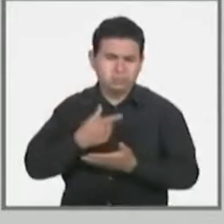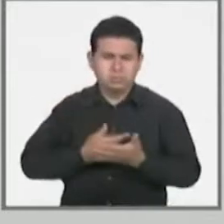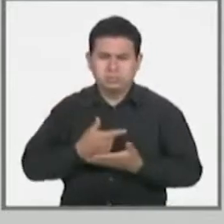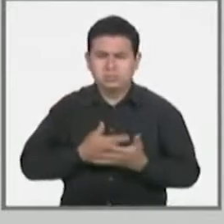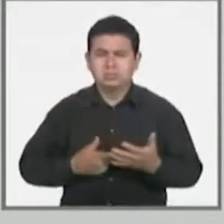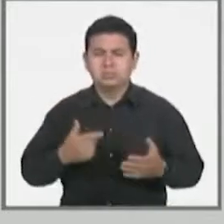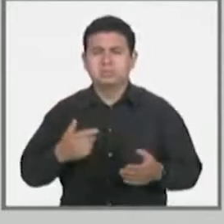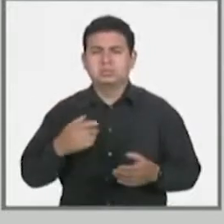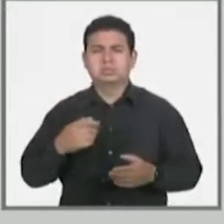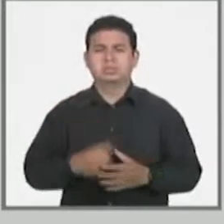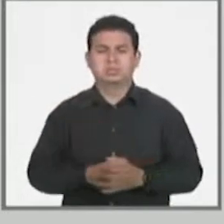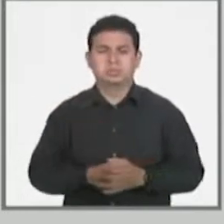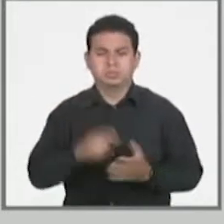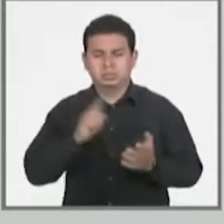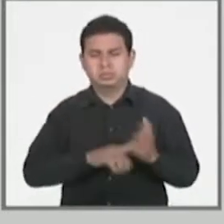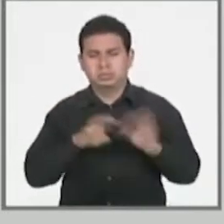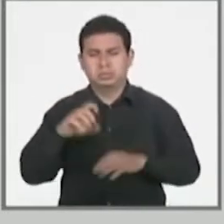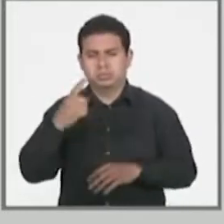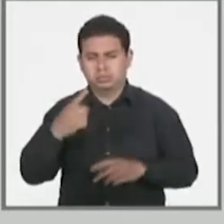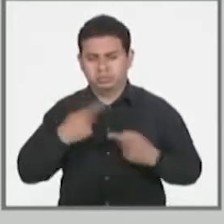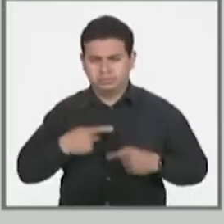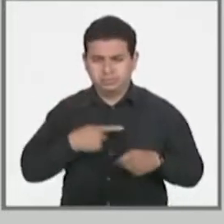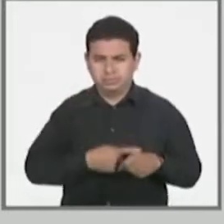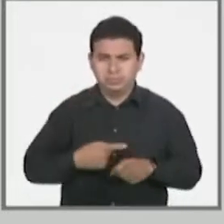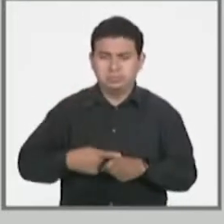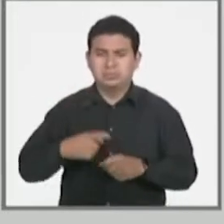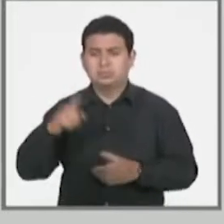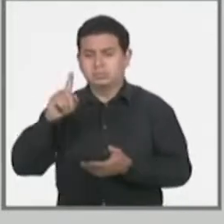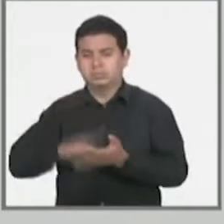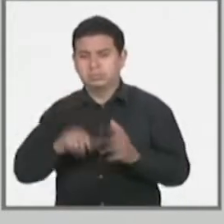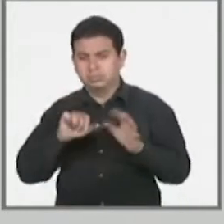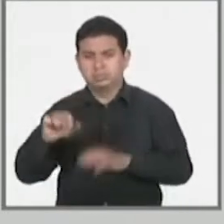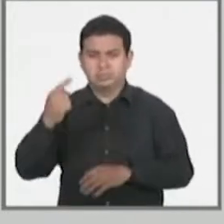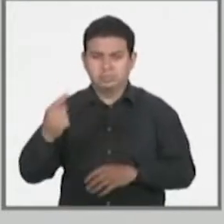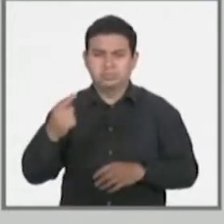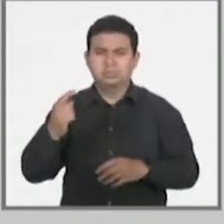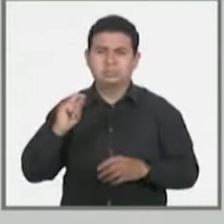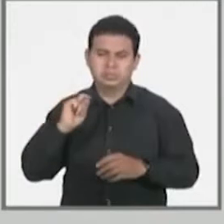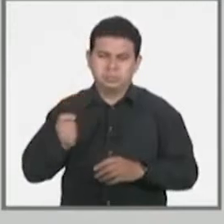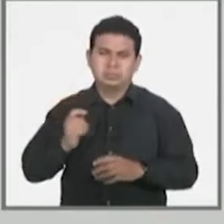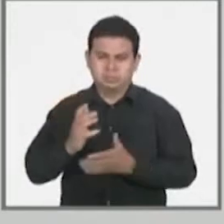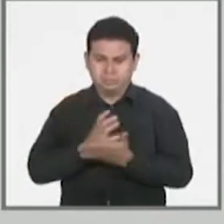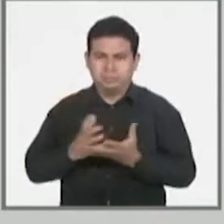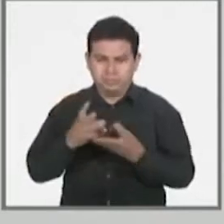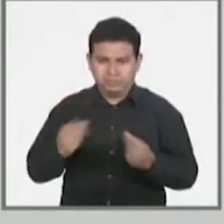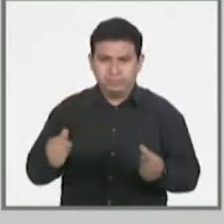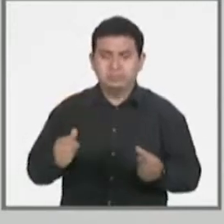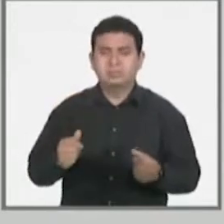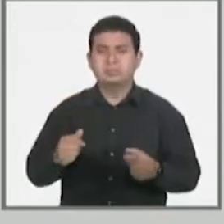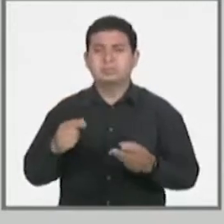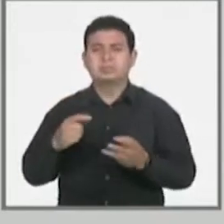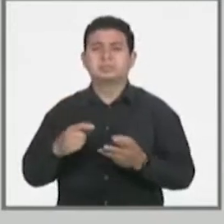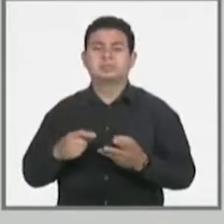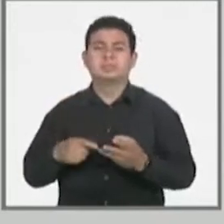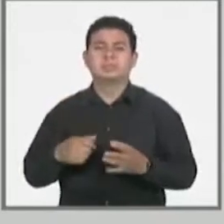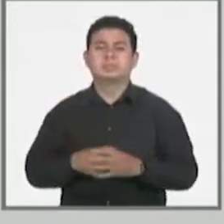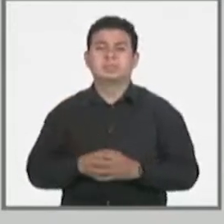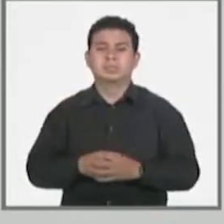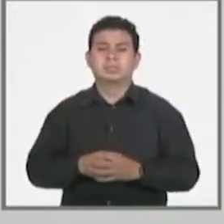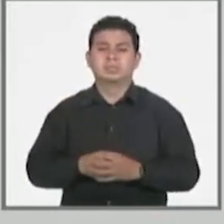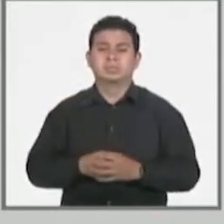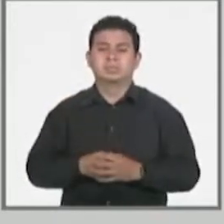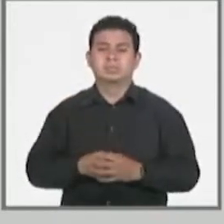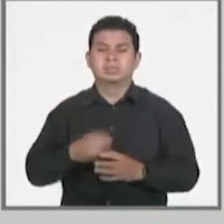los servicios de salud de oaxaca informaron que este jueves 10 de diciembre se han registrado 152 casos nuevos de kobe 19 que suman 25 mil